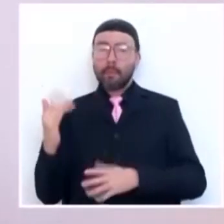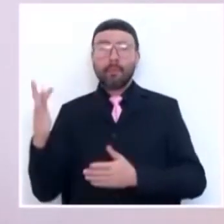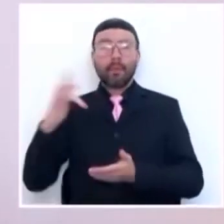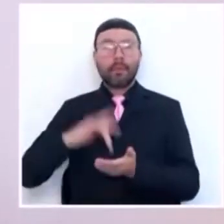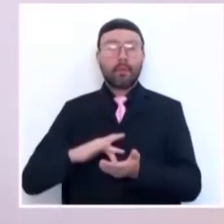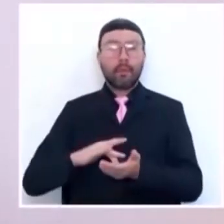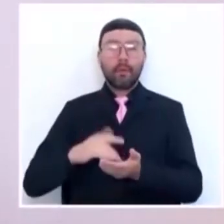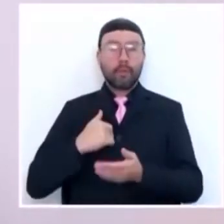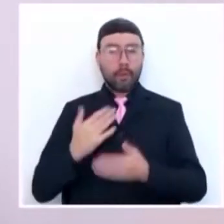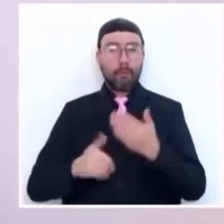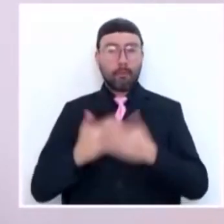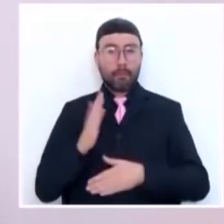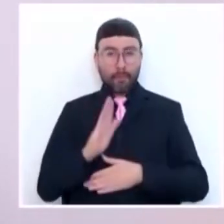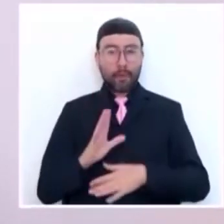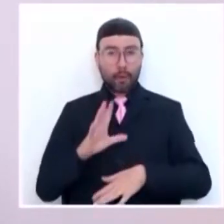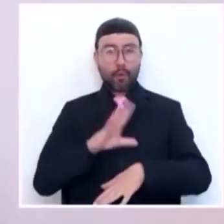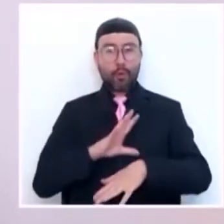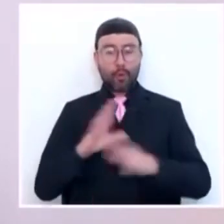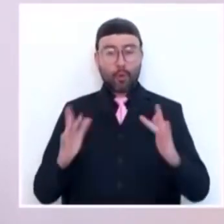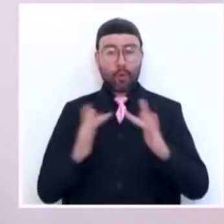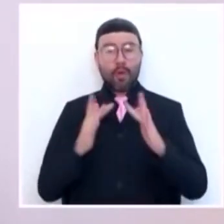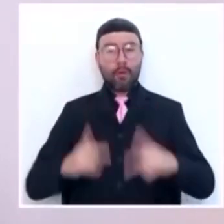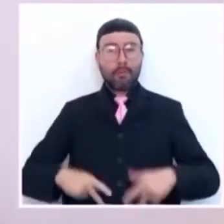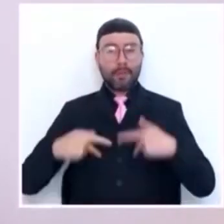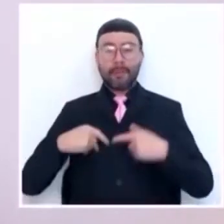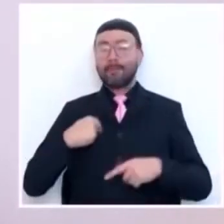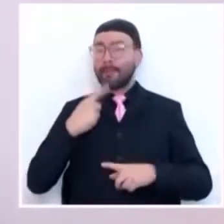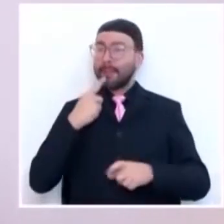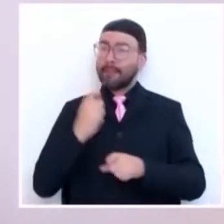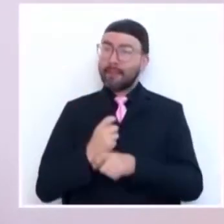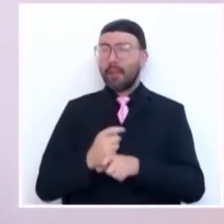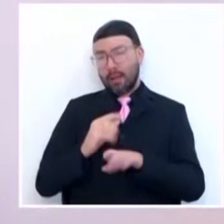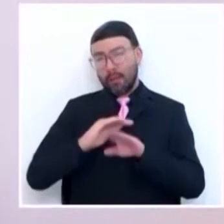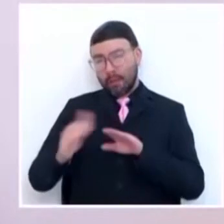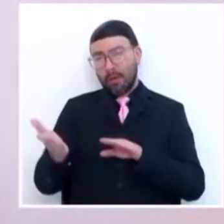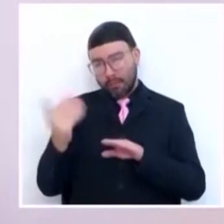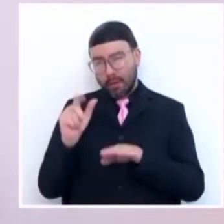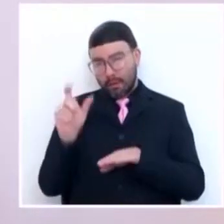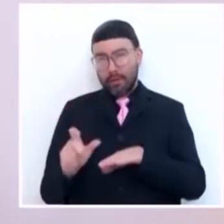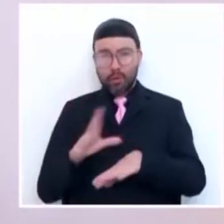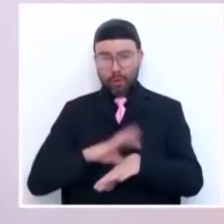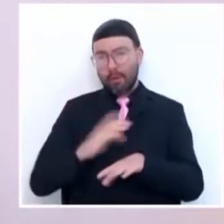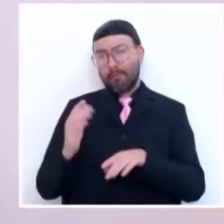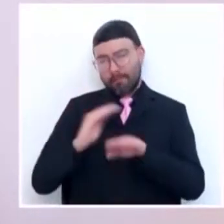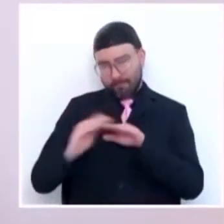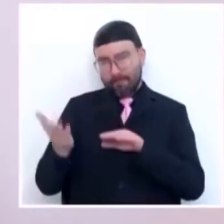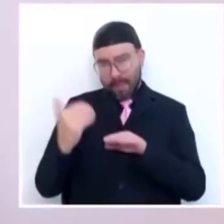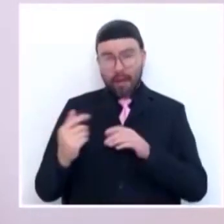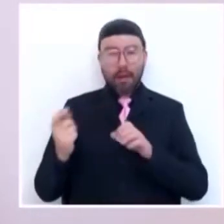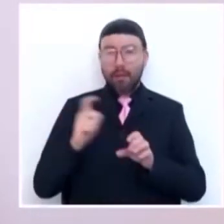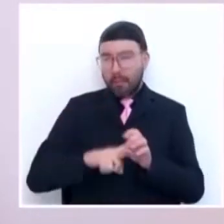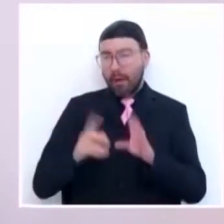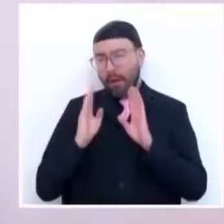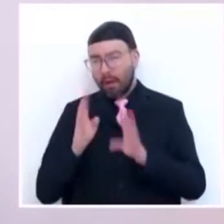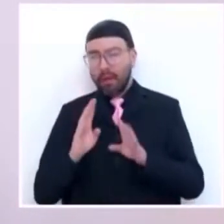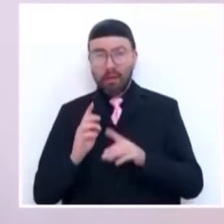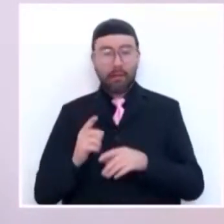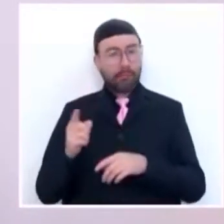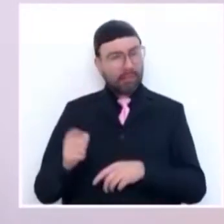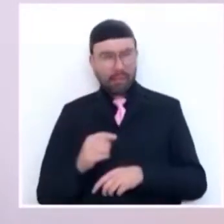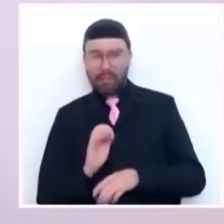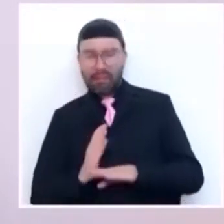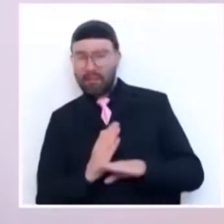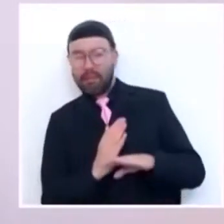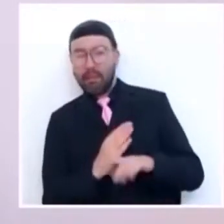empecé Conexión Vital, era tan difícil que me aceptaran una invitación a Conexión Vital muchos colegas. Y hoy por hoy yo veo